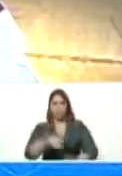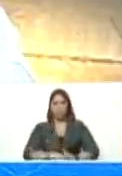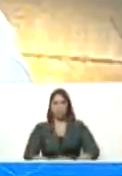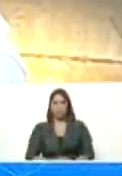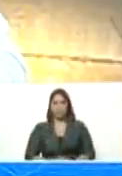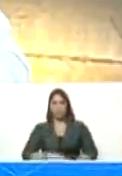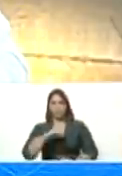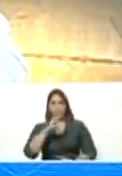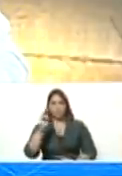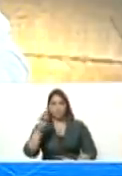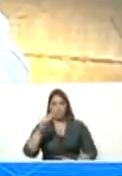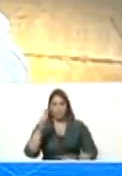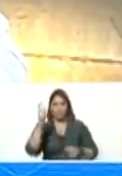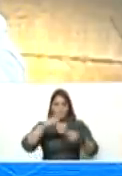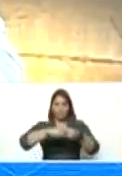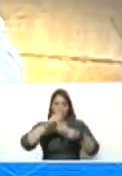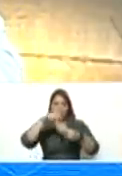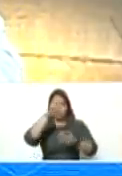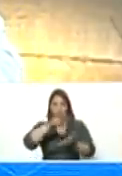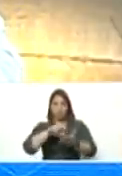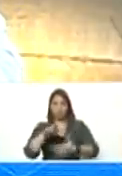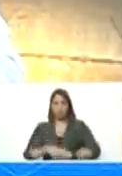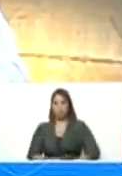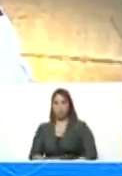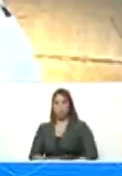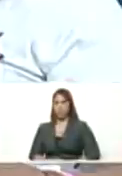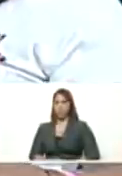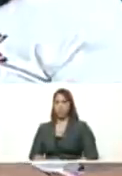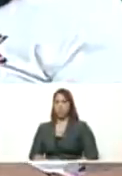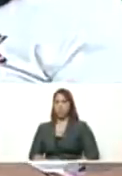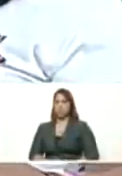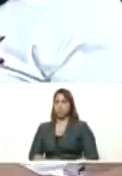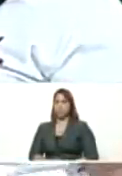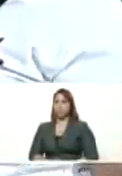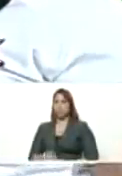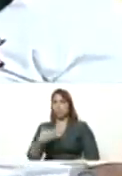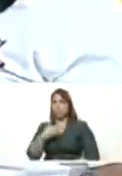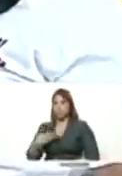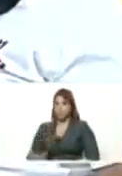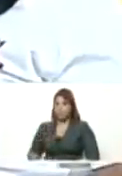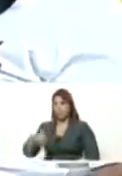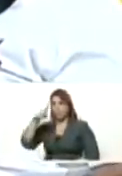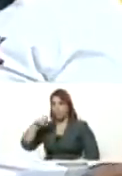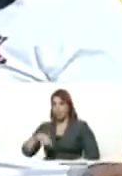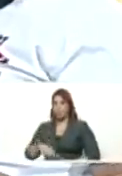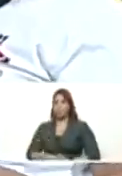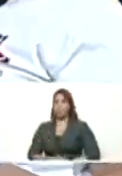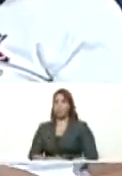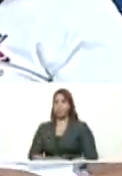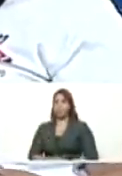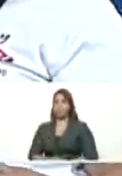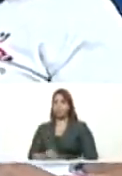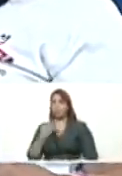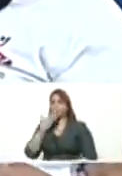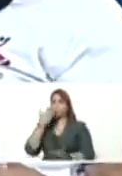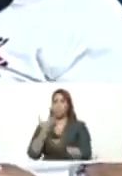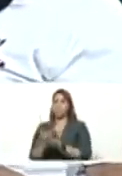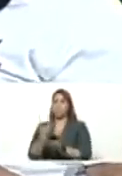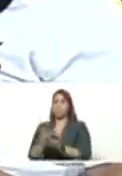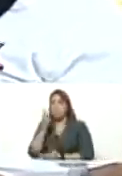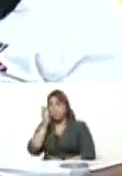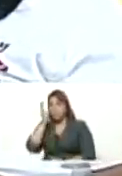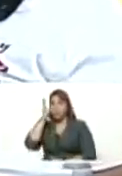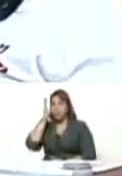CPT del país. Aprobado. Excelente. Presidente, también se propuso crear